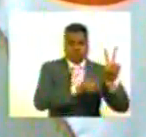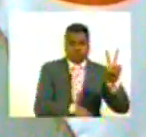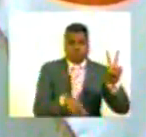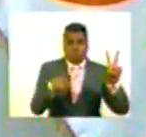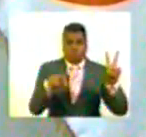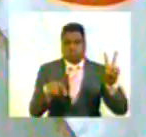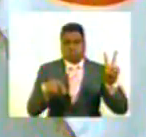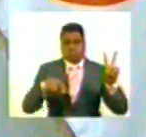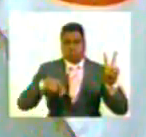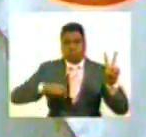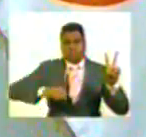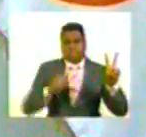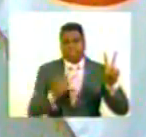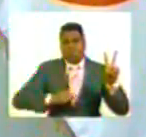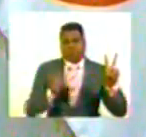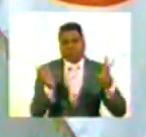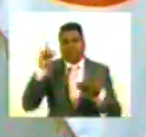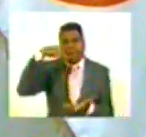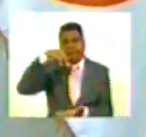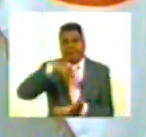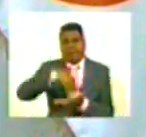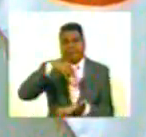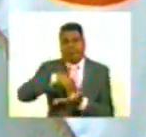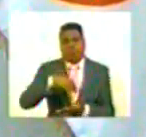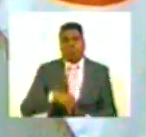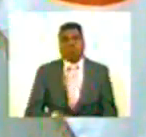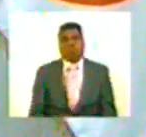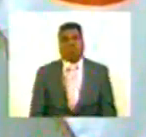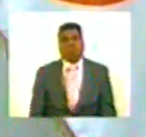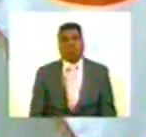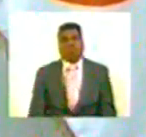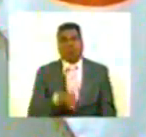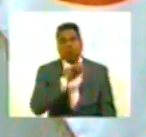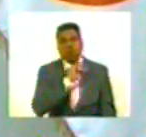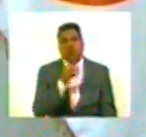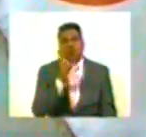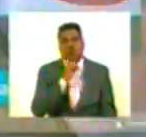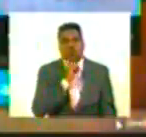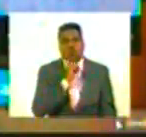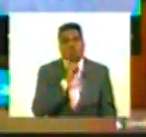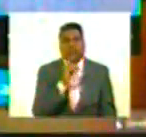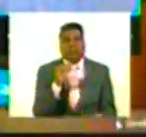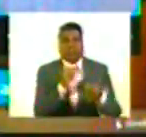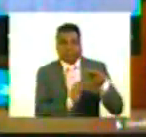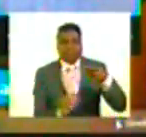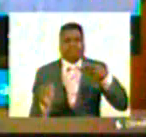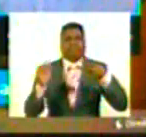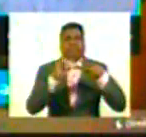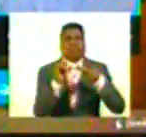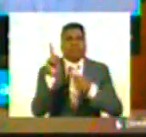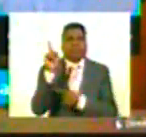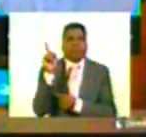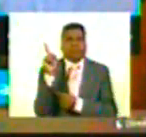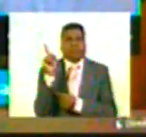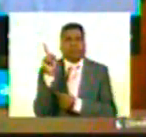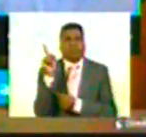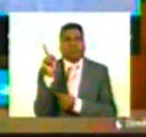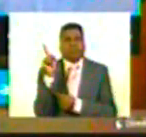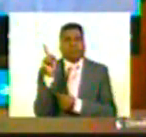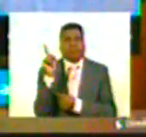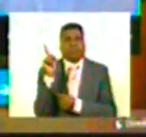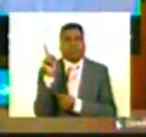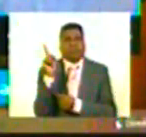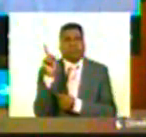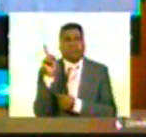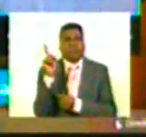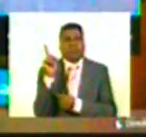Cuerpo de Policía Estatal de Carabobo, que responden al nombre del supervisor agregado Jorge David Escandón Chiquito, de